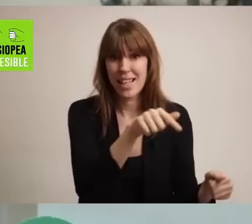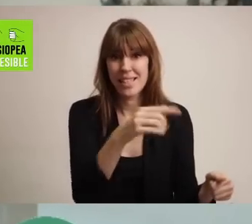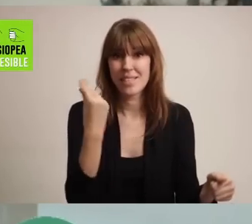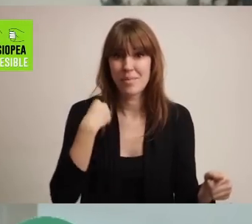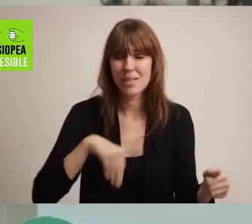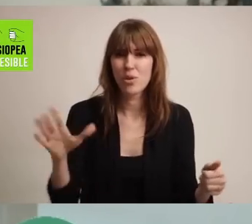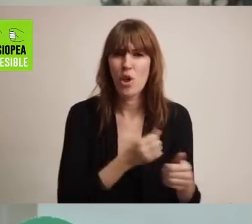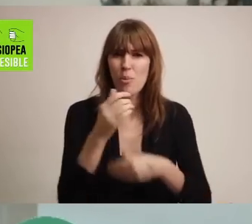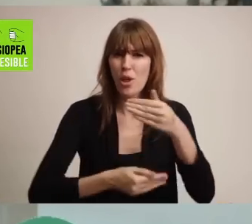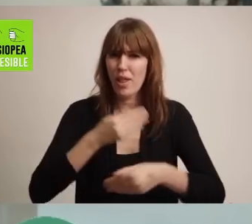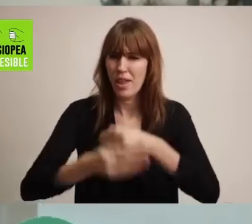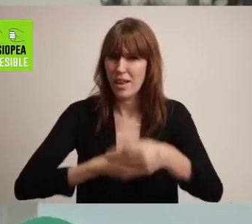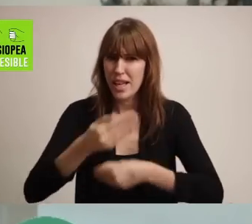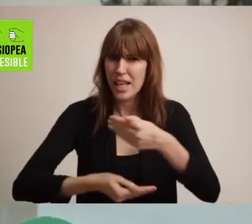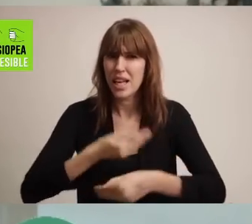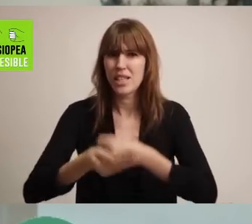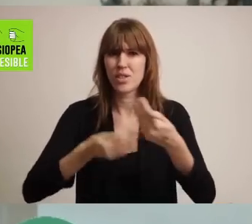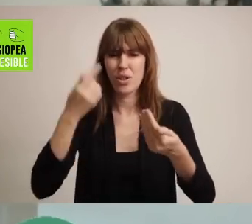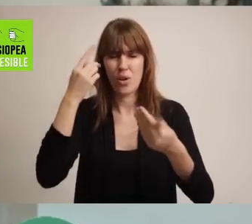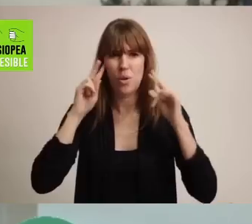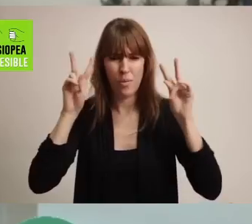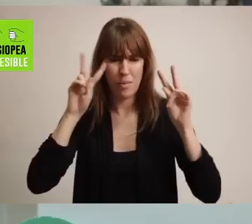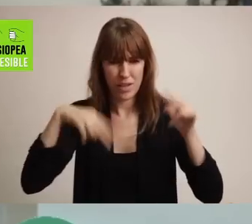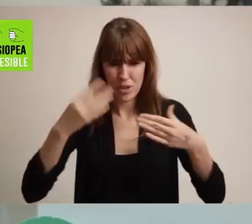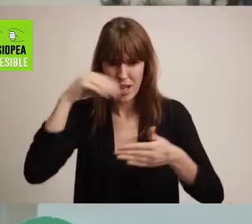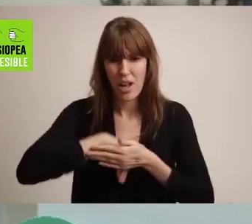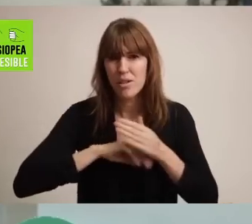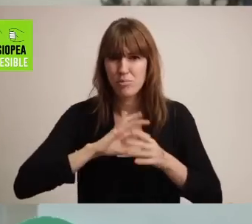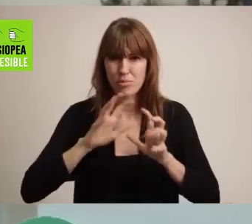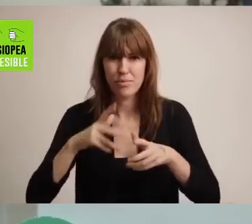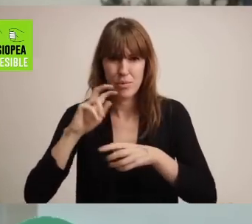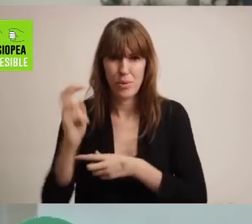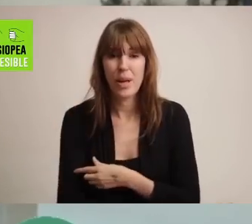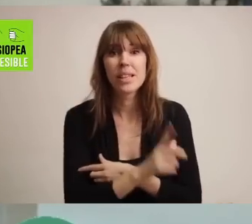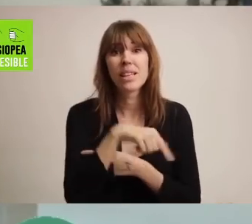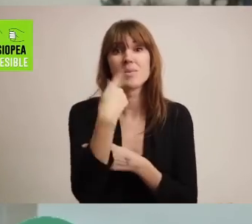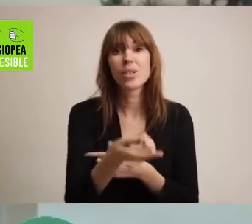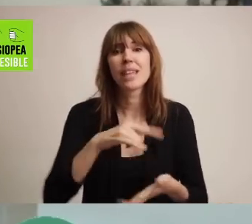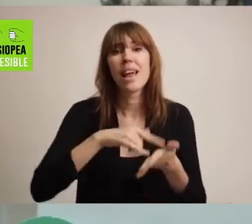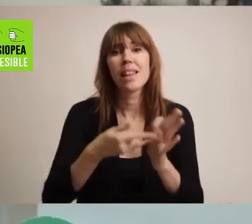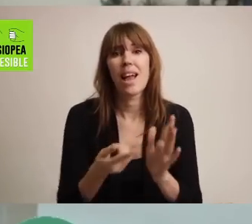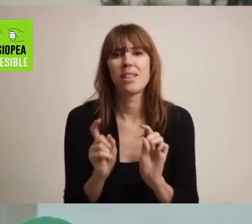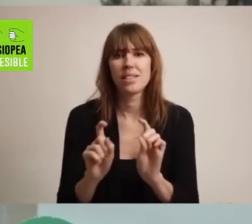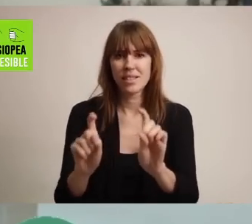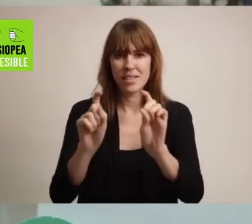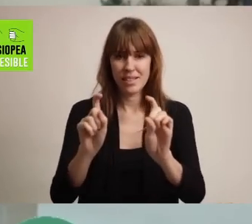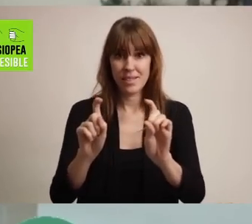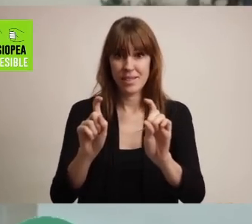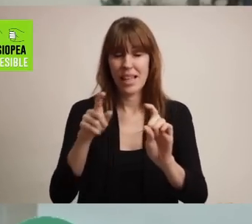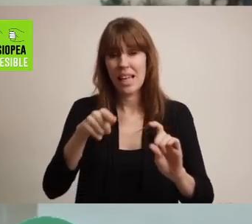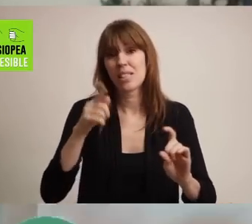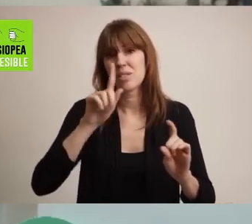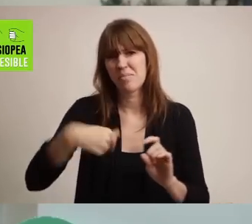de trabajo interior, de esfuerzo, etcétera, etcétera, ¿vale? Y luego, aparte, enseñaban las técnicas. Esto también me